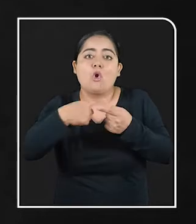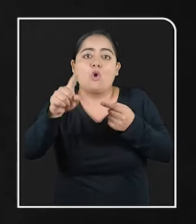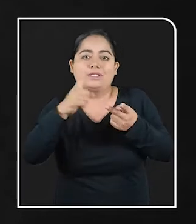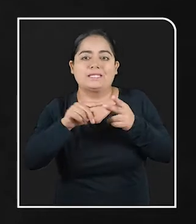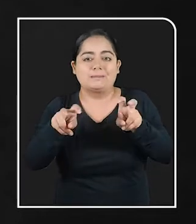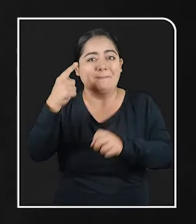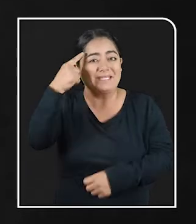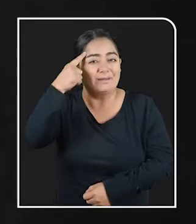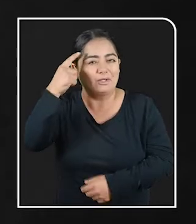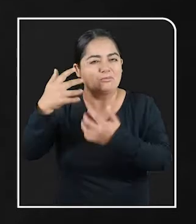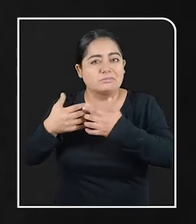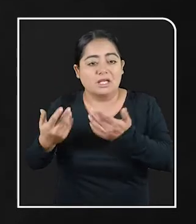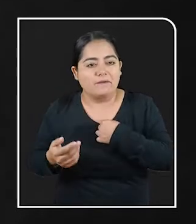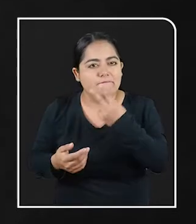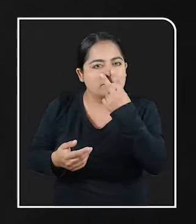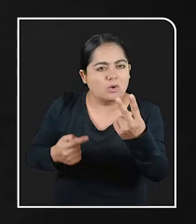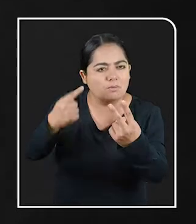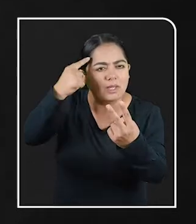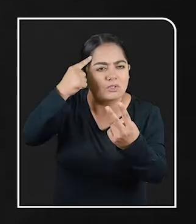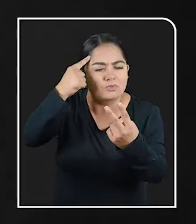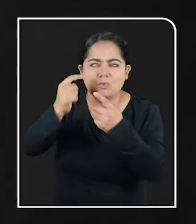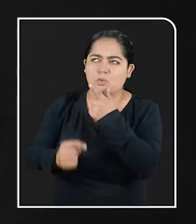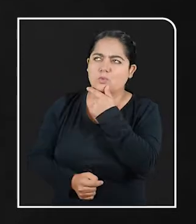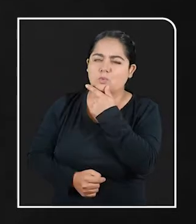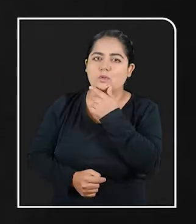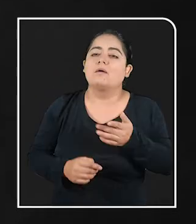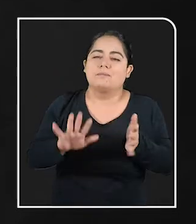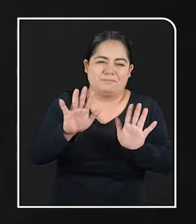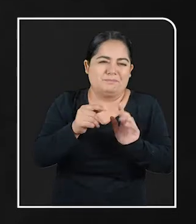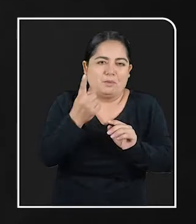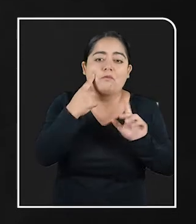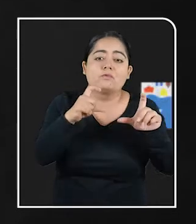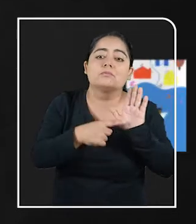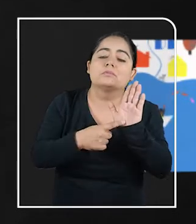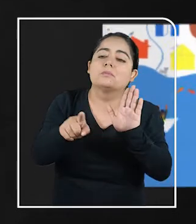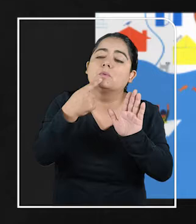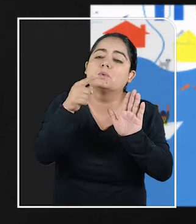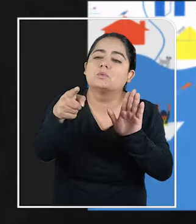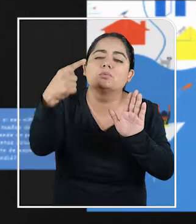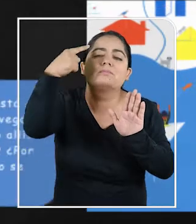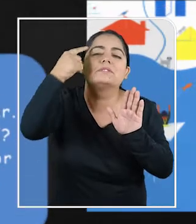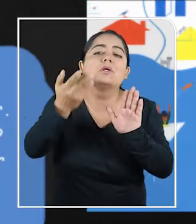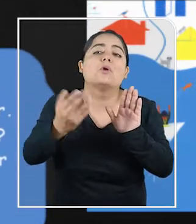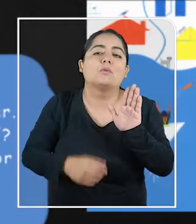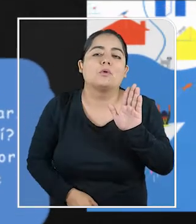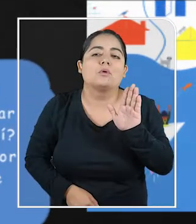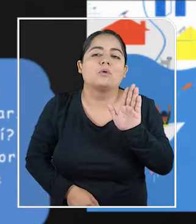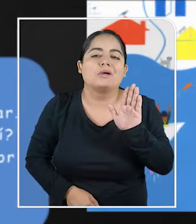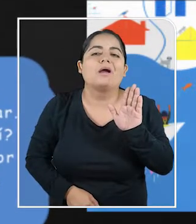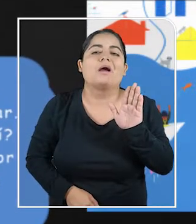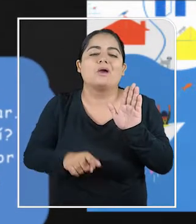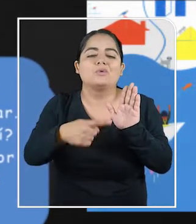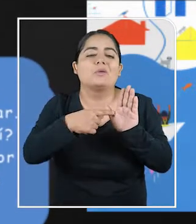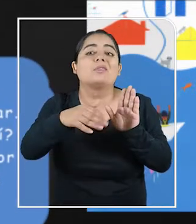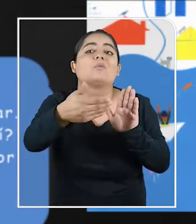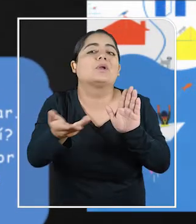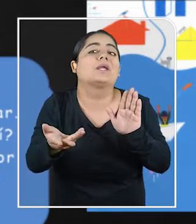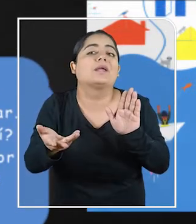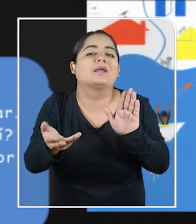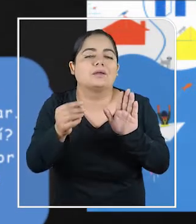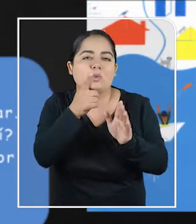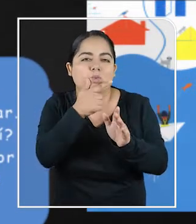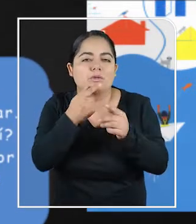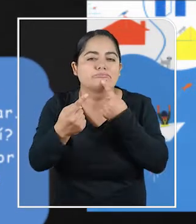pregunto, a través de la imagen veíamos qué es lo que ellos veían, qué es lo que pensaban de eso y qué me pregunto de qué se tratará lo que viene,